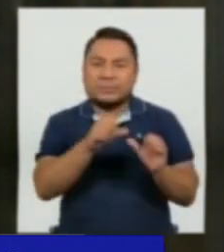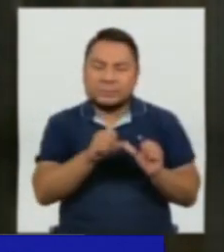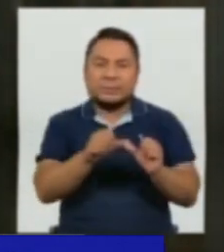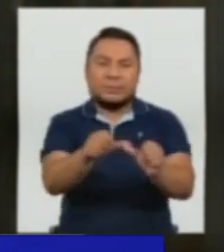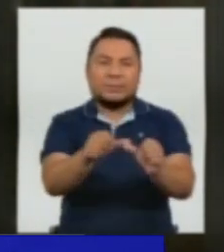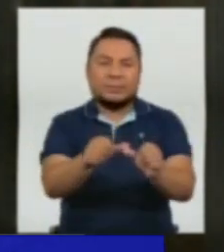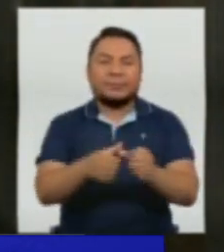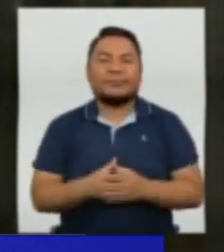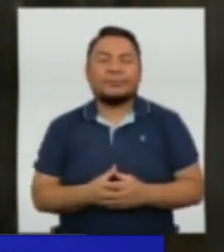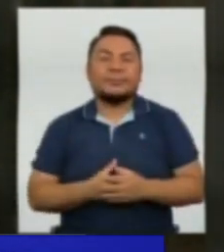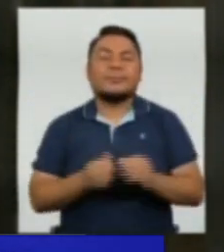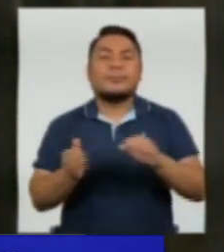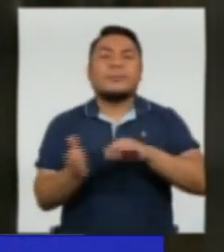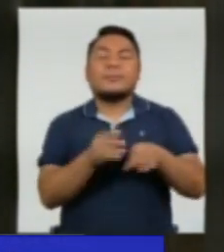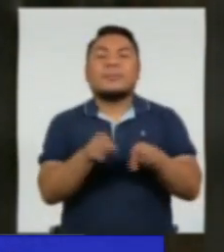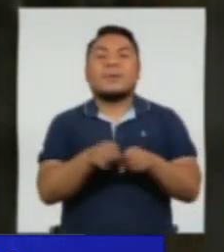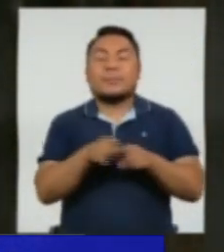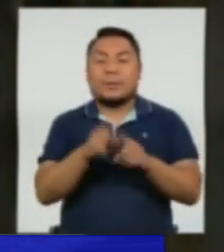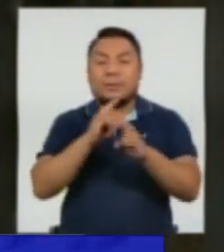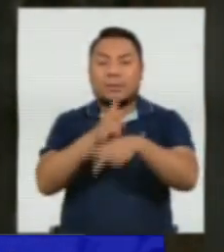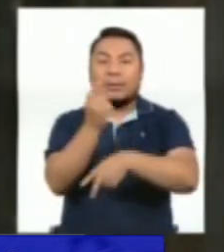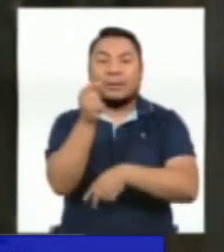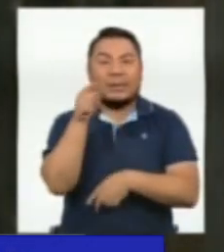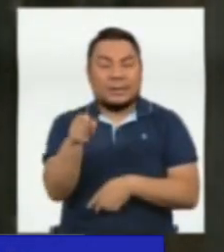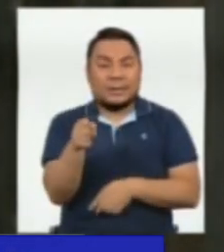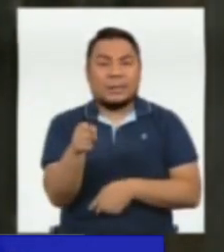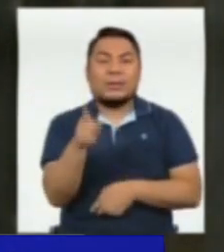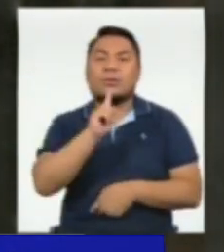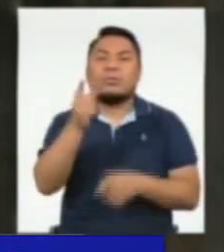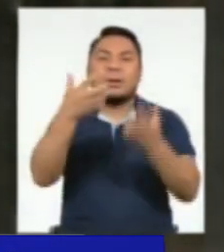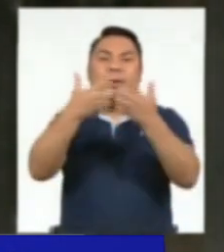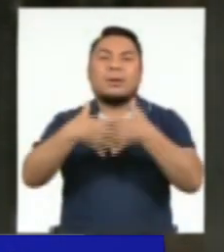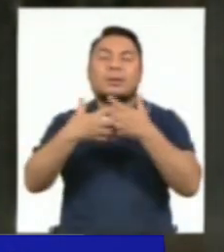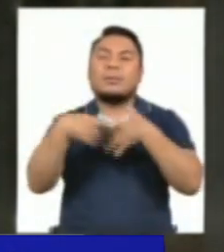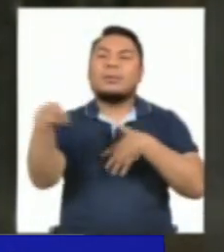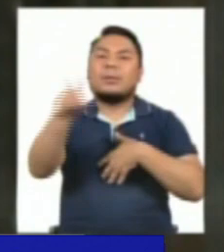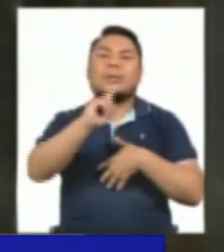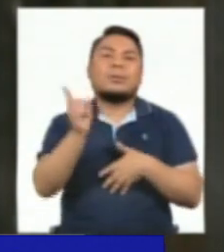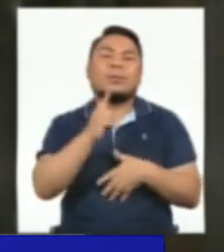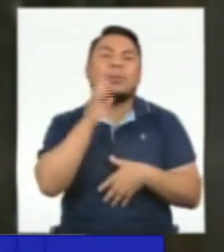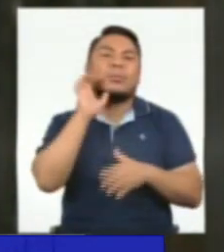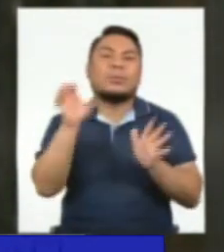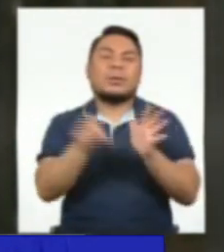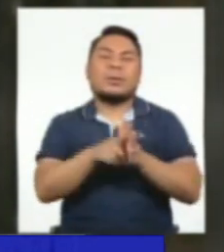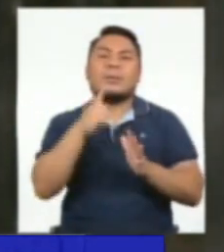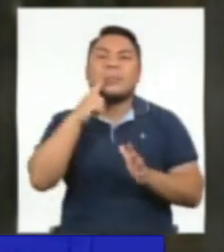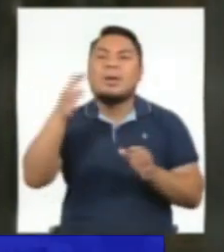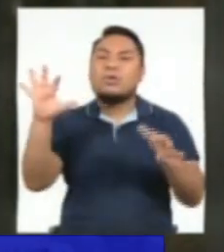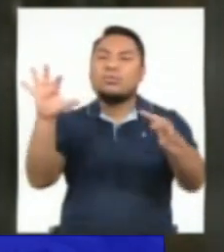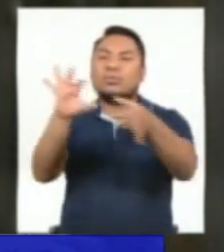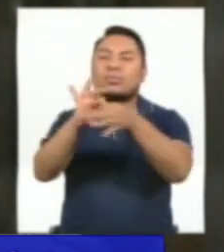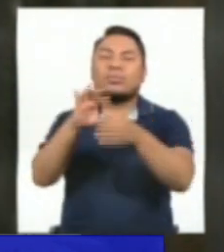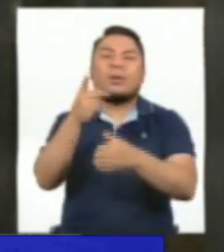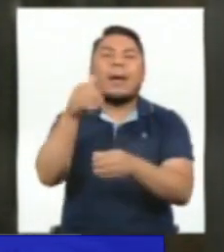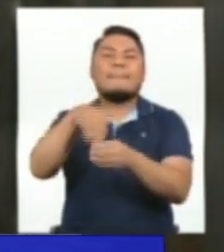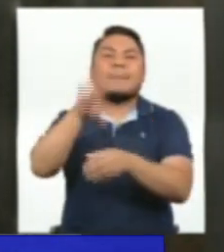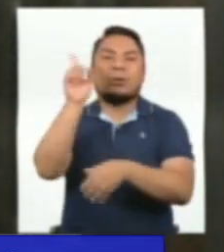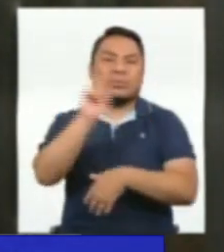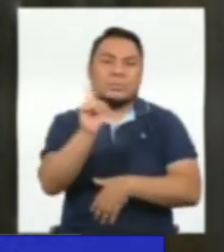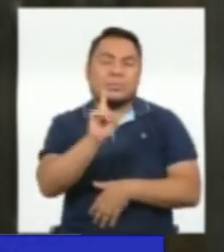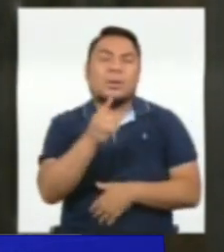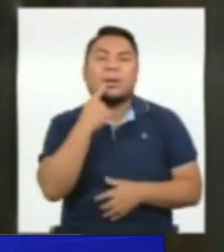créditos empresas que estén vinculadas con las entidades del sistema financiero, ni tampoco las empresas que estén comprendidas en el ámbito de la